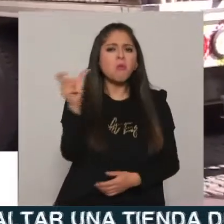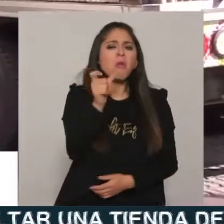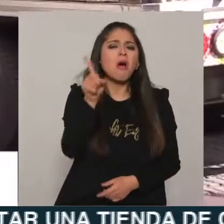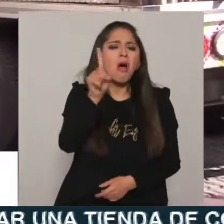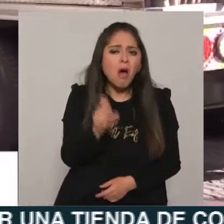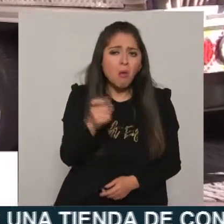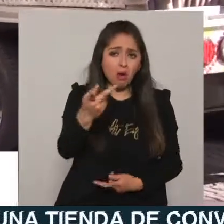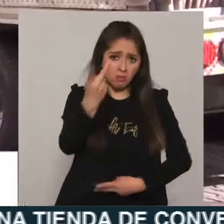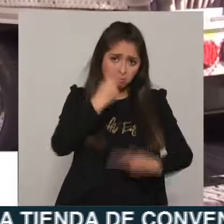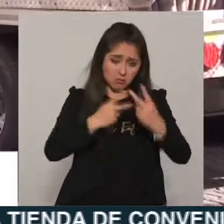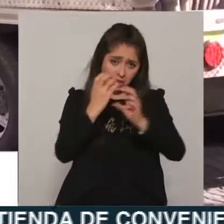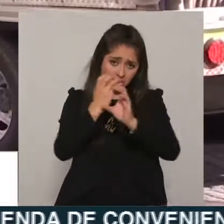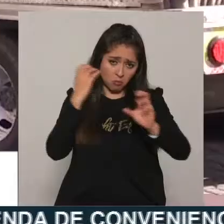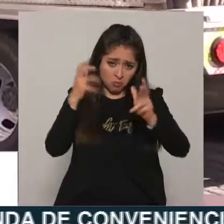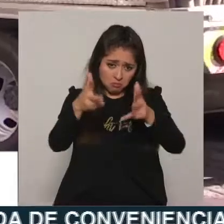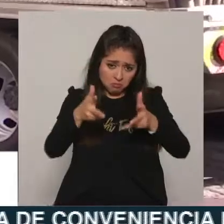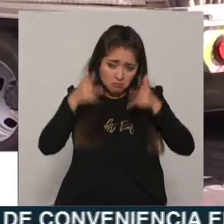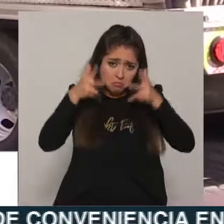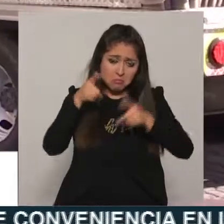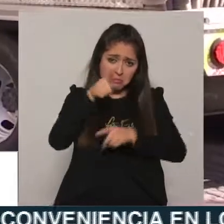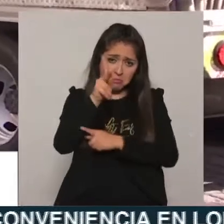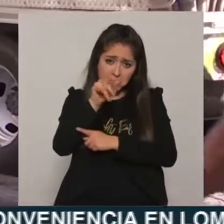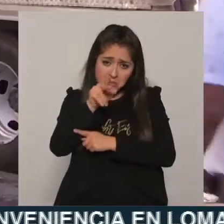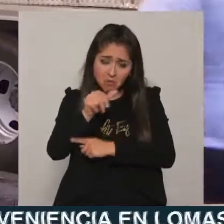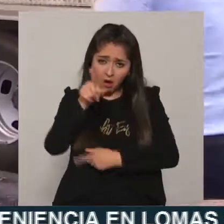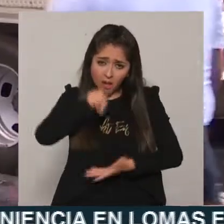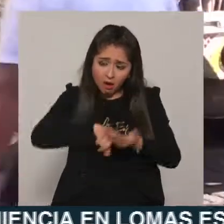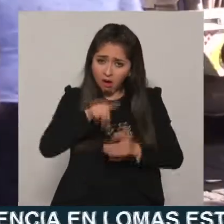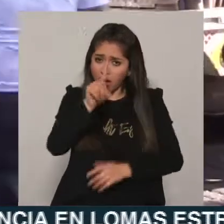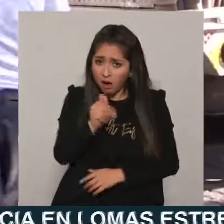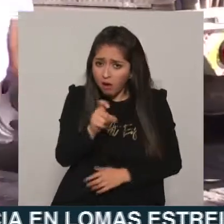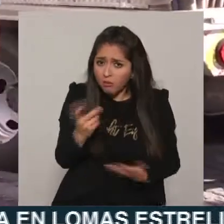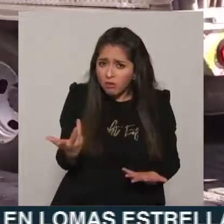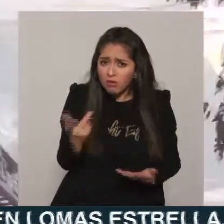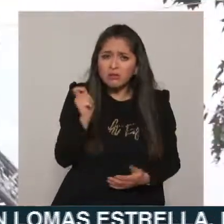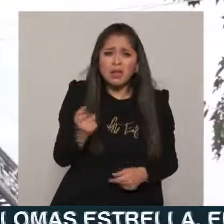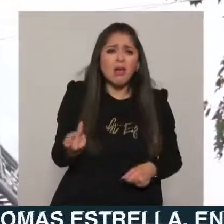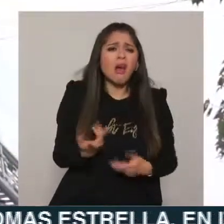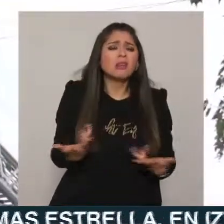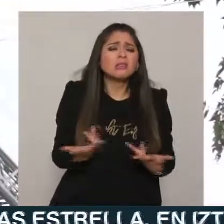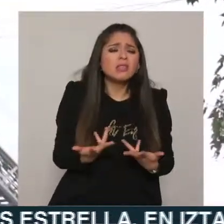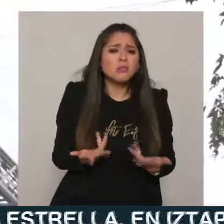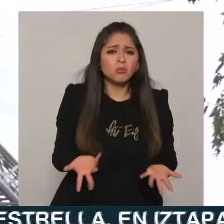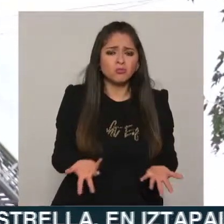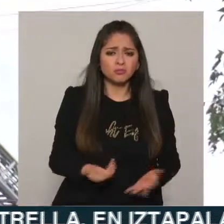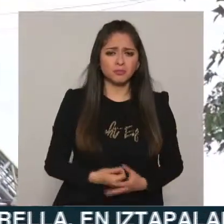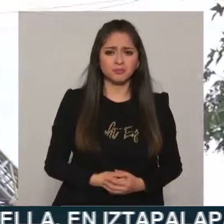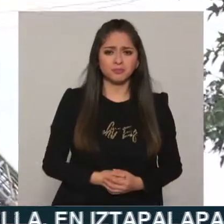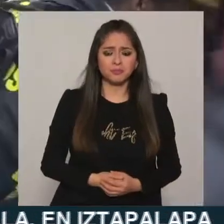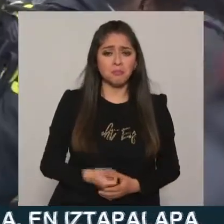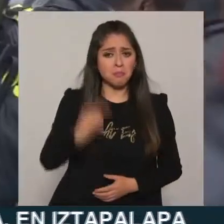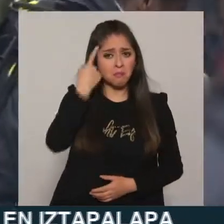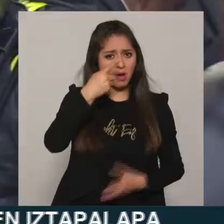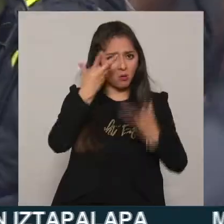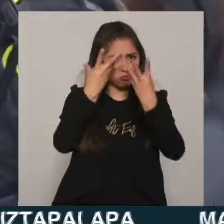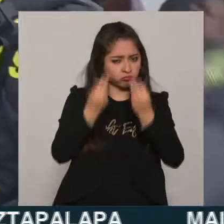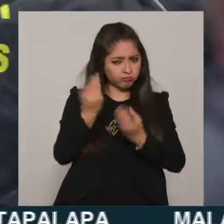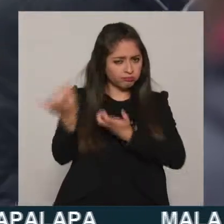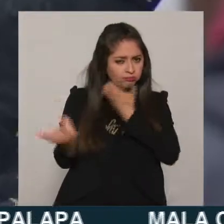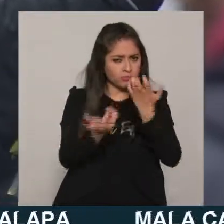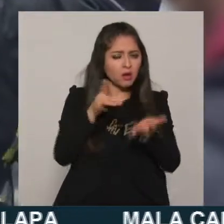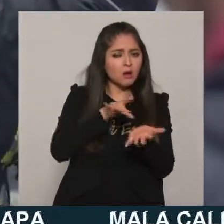la pipa, no nos van a mandar la pipa, qué es lo que podemos hacer, qué procede. Para sofocar el incendio se contó con el apoyo